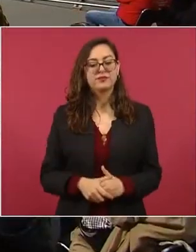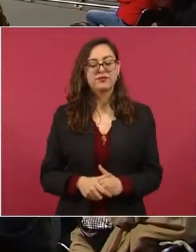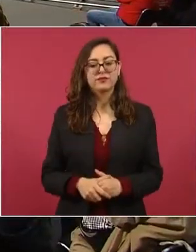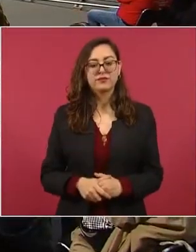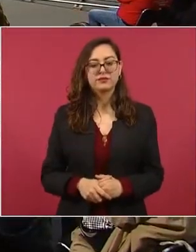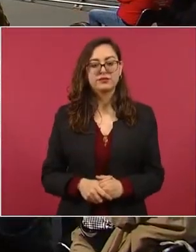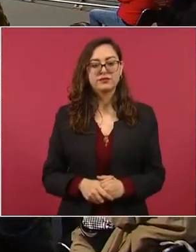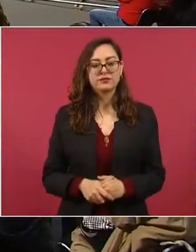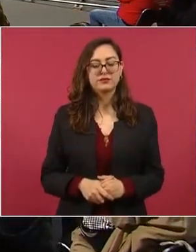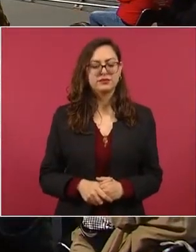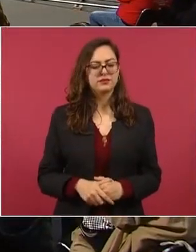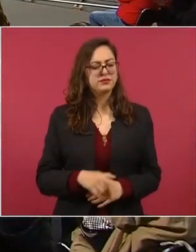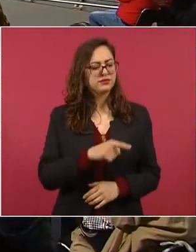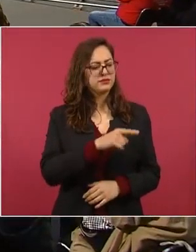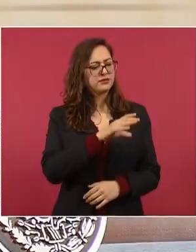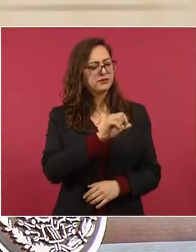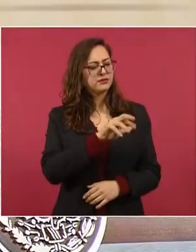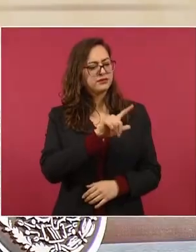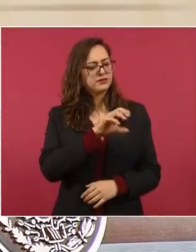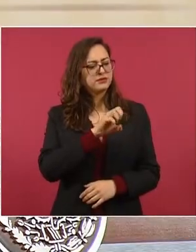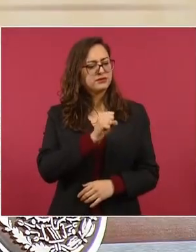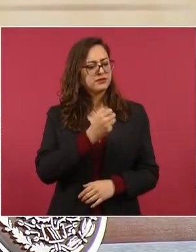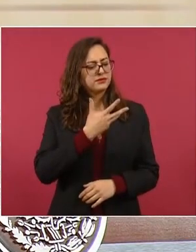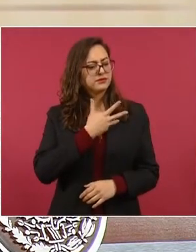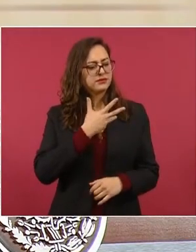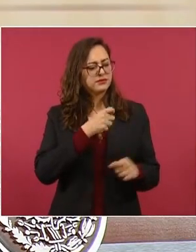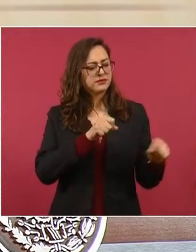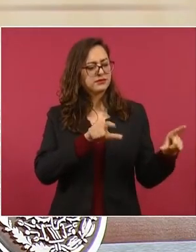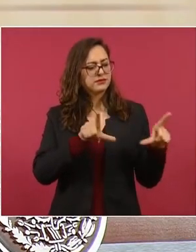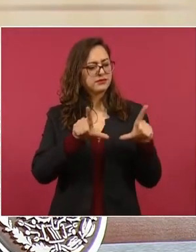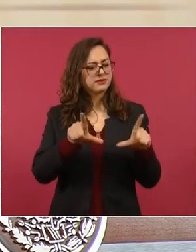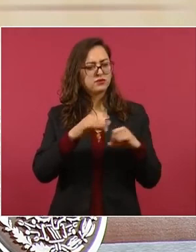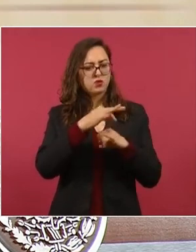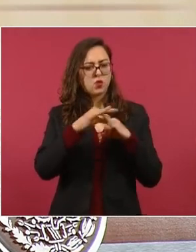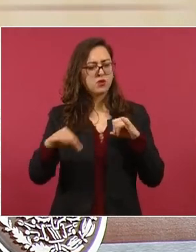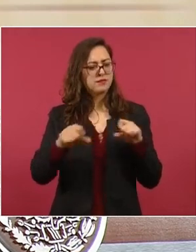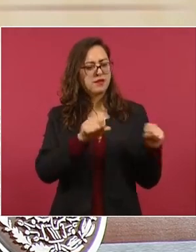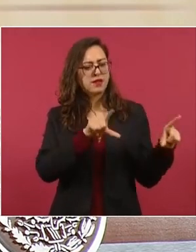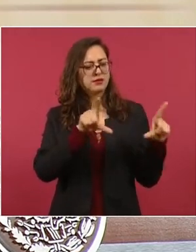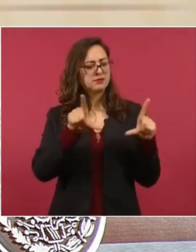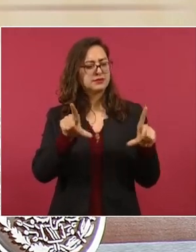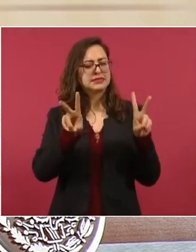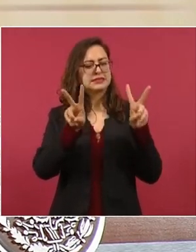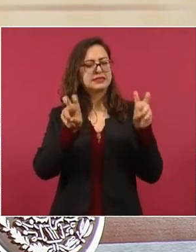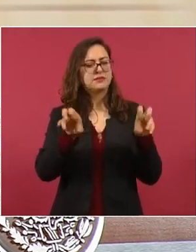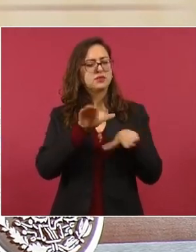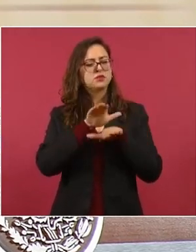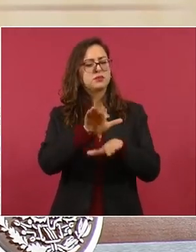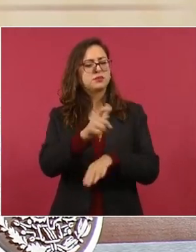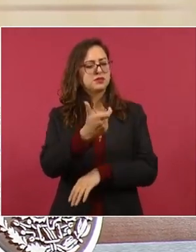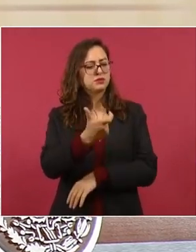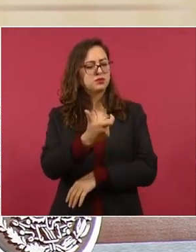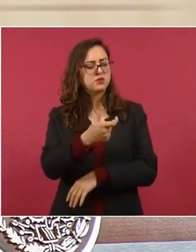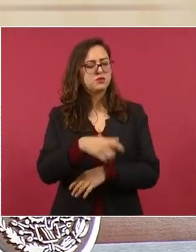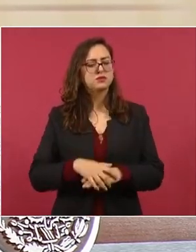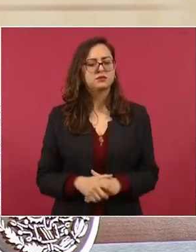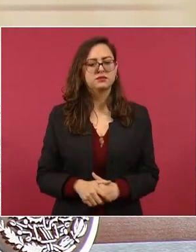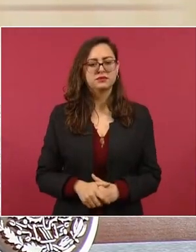te mandó Carlos lo de las láminas, la última que vamos a poner, nada más del peso.